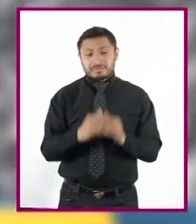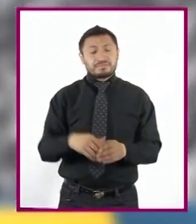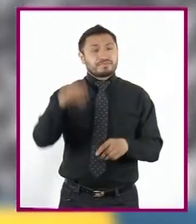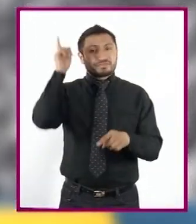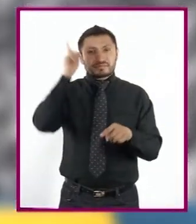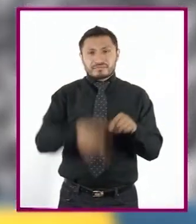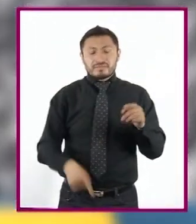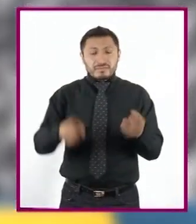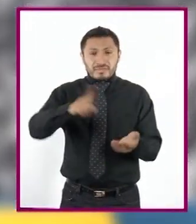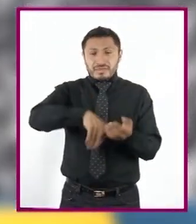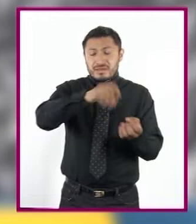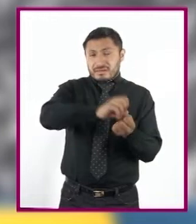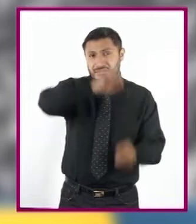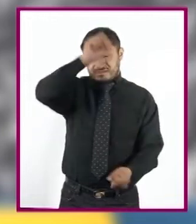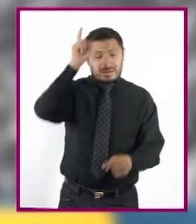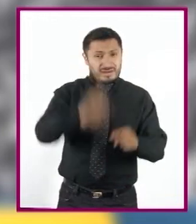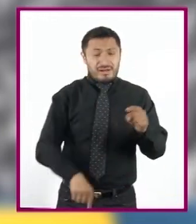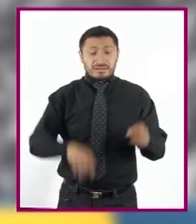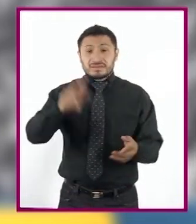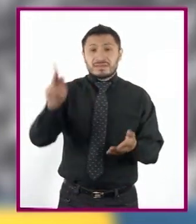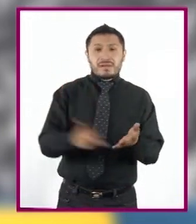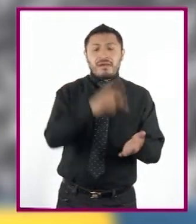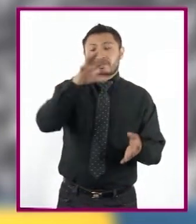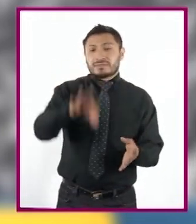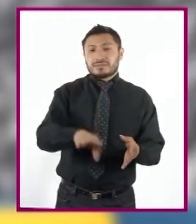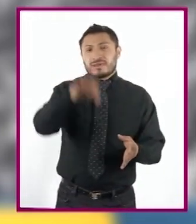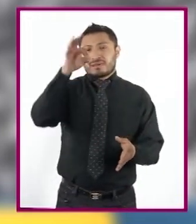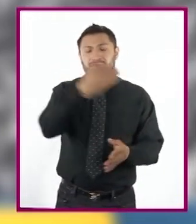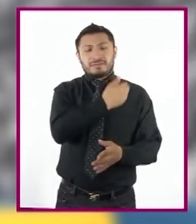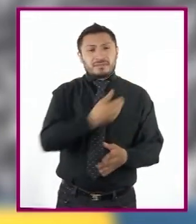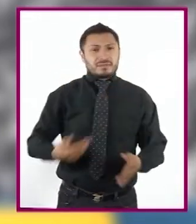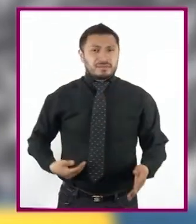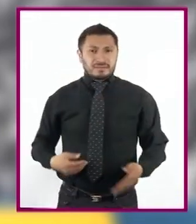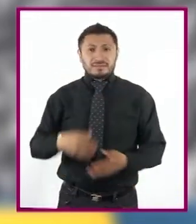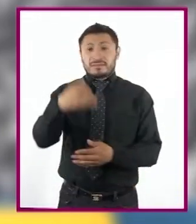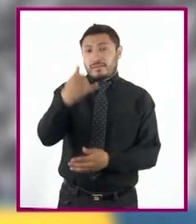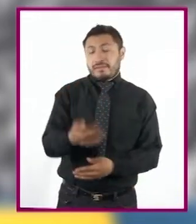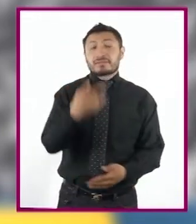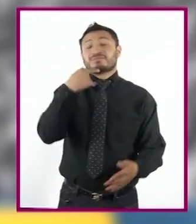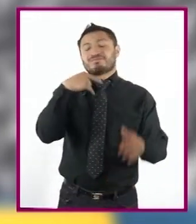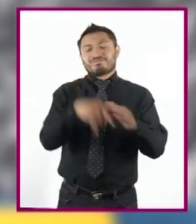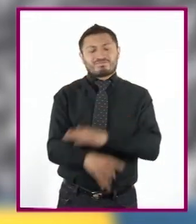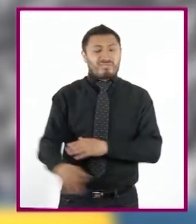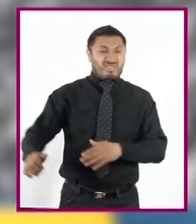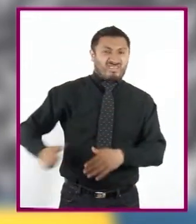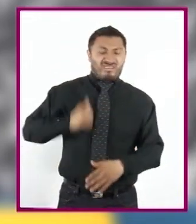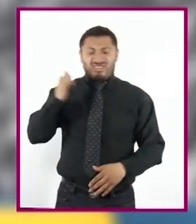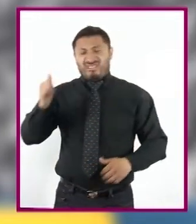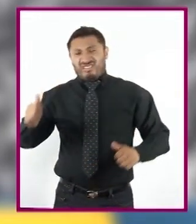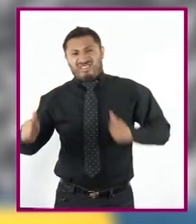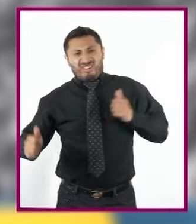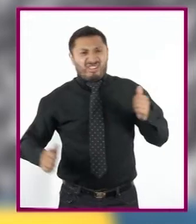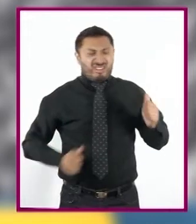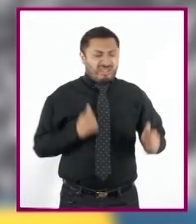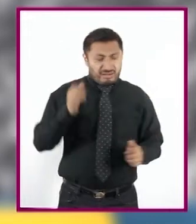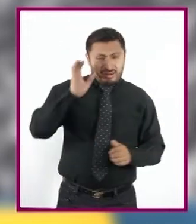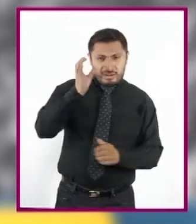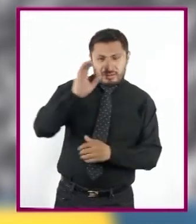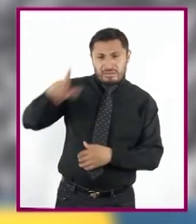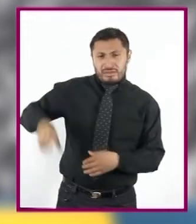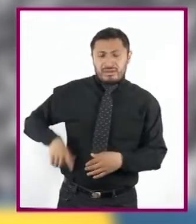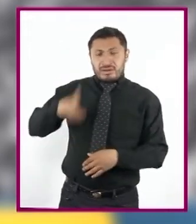de la Constitución el principio de reelección presidencial, y también denunciaba los abusos que habían ocurrido durante el